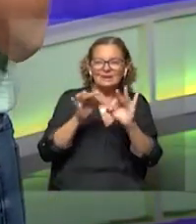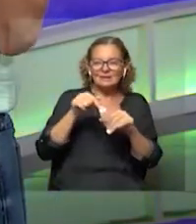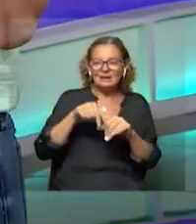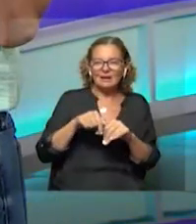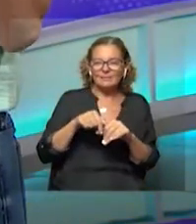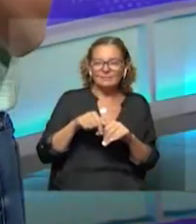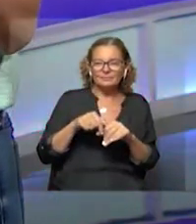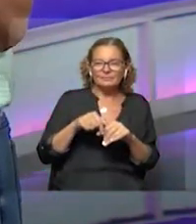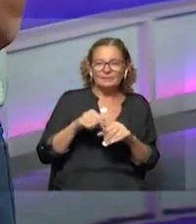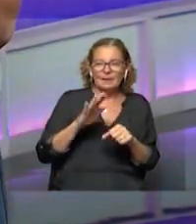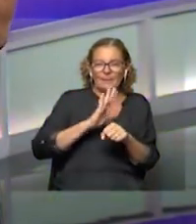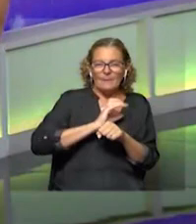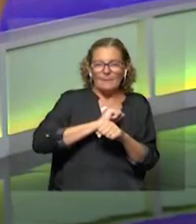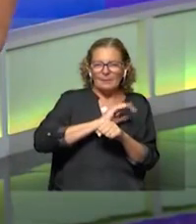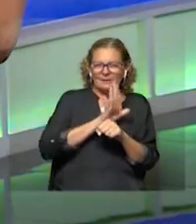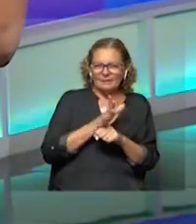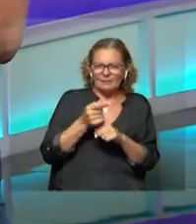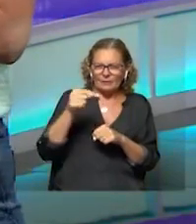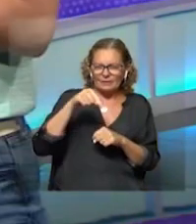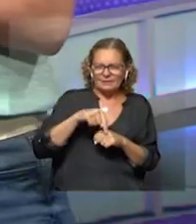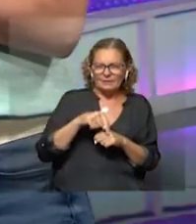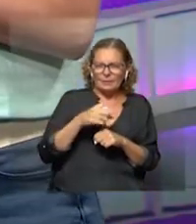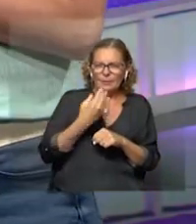pero llegaste a esta parte en plena pandemia no